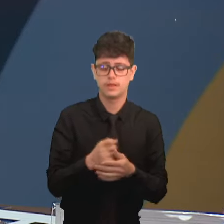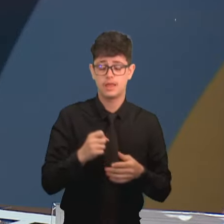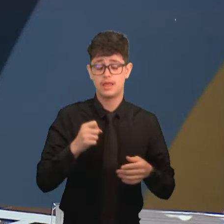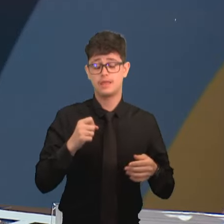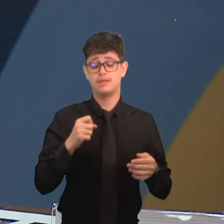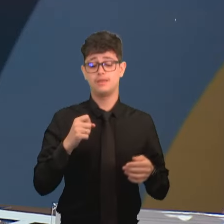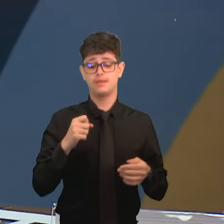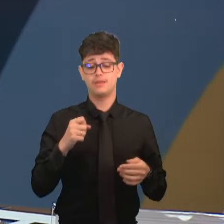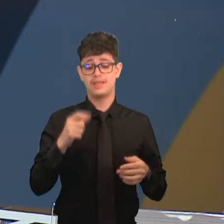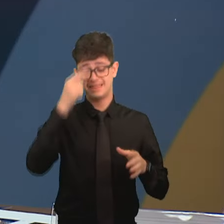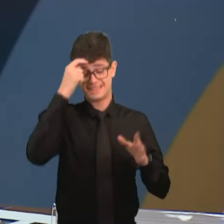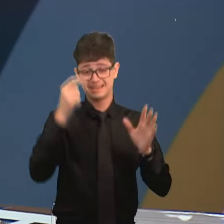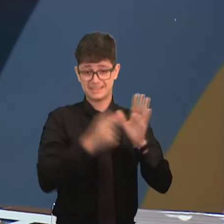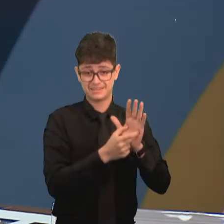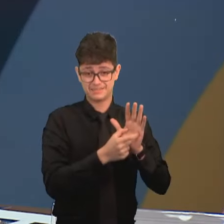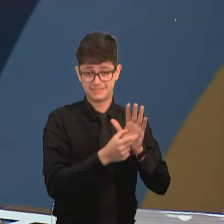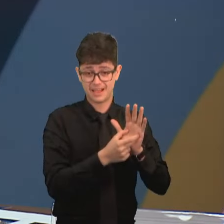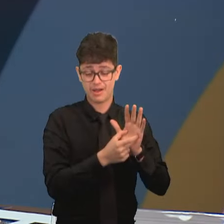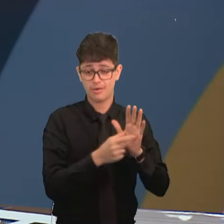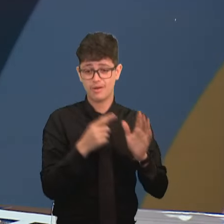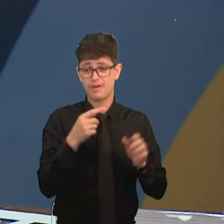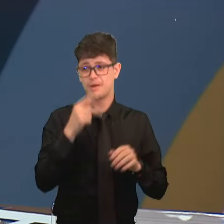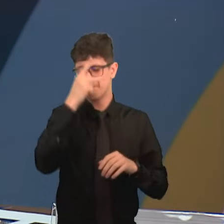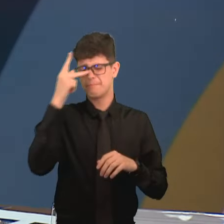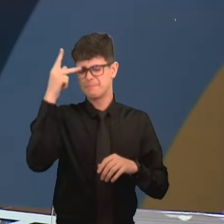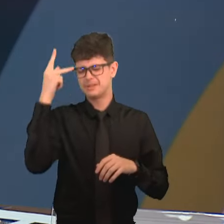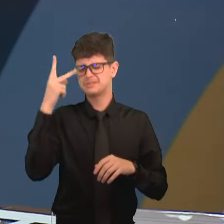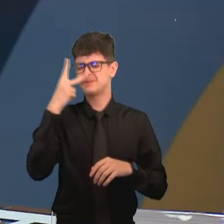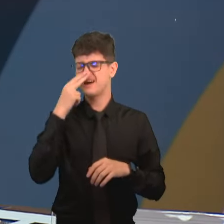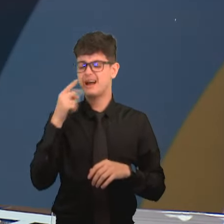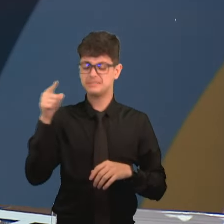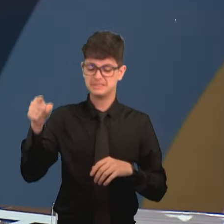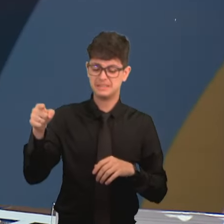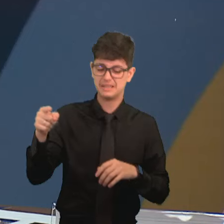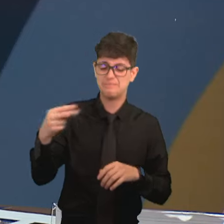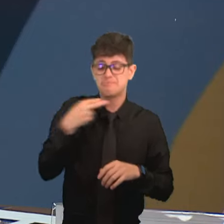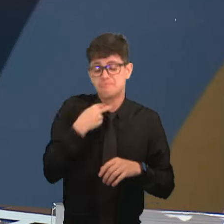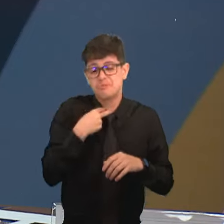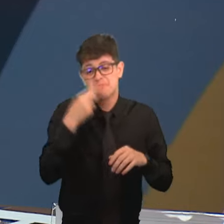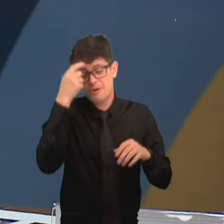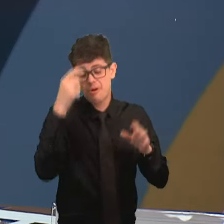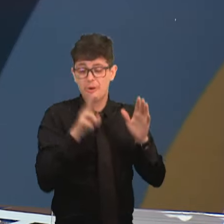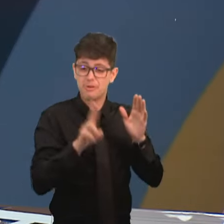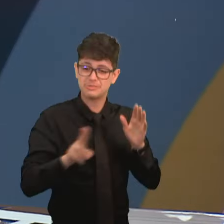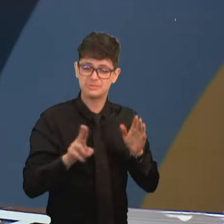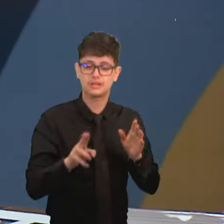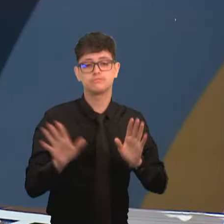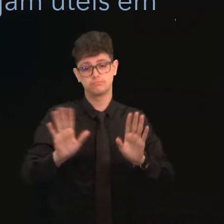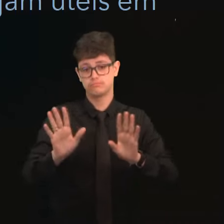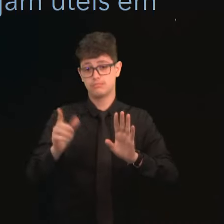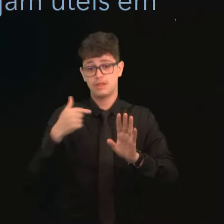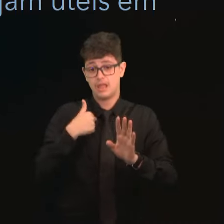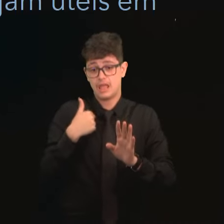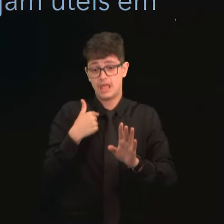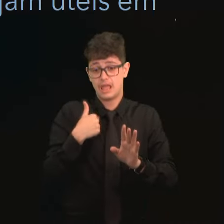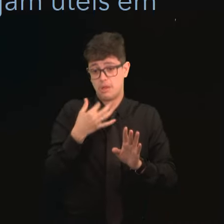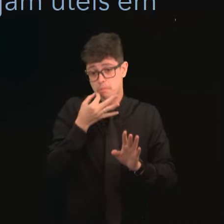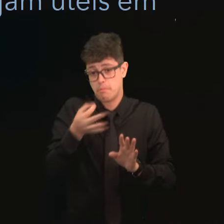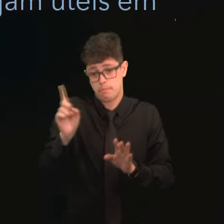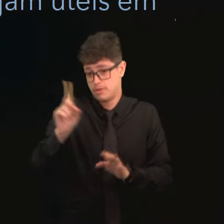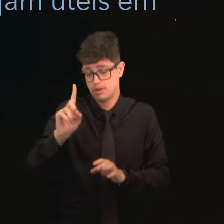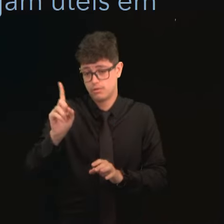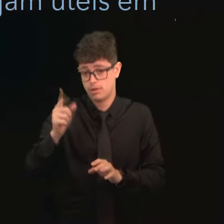de la inteligencia artificial. Y yo no estoy de acuerdo. Digo que es diferente. Esas soluciones son fundamentales para garantizar que